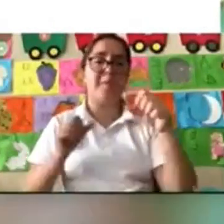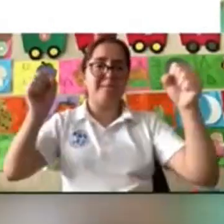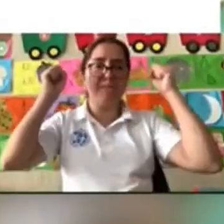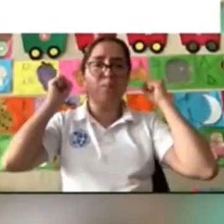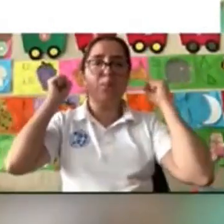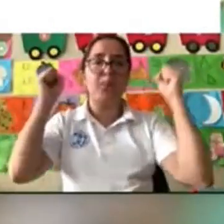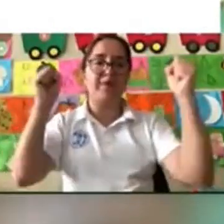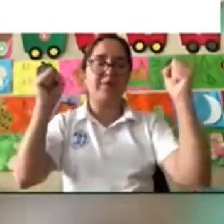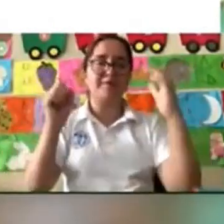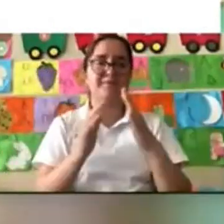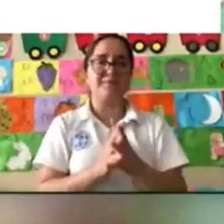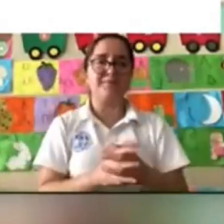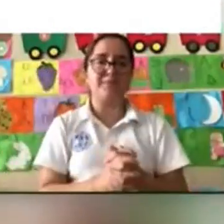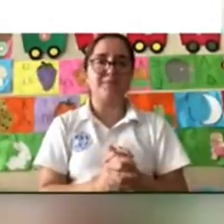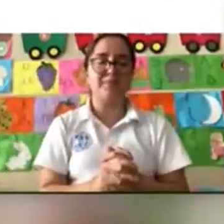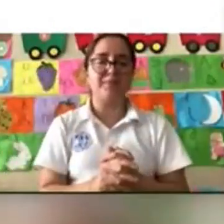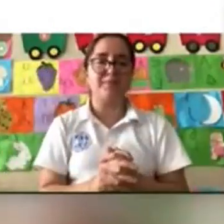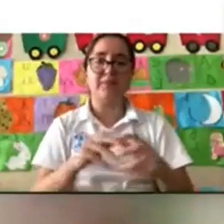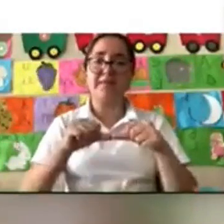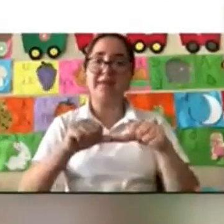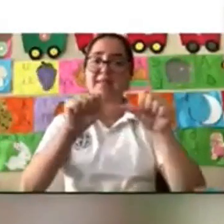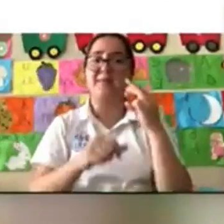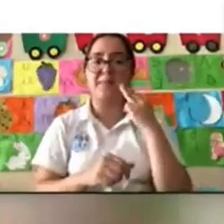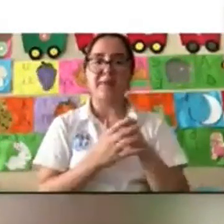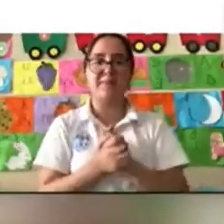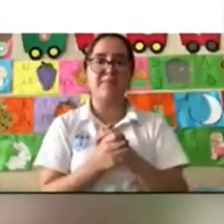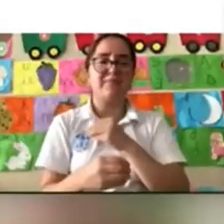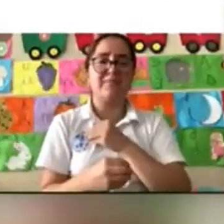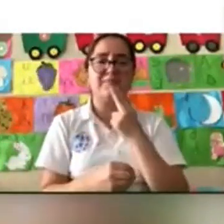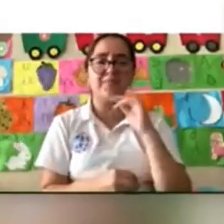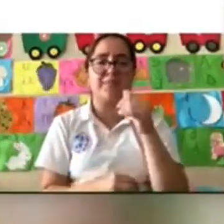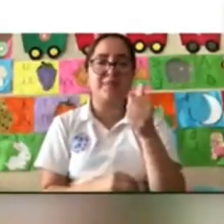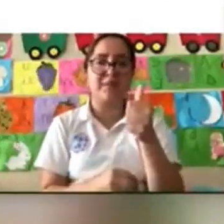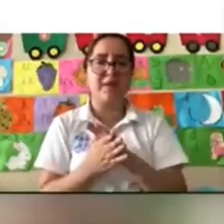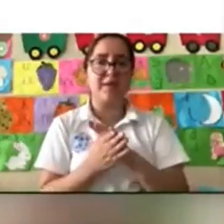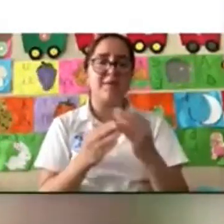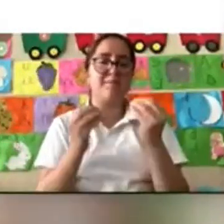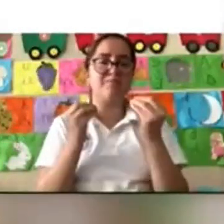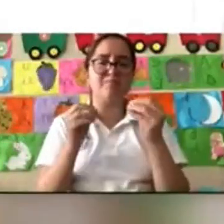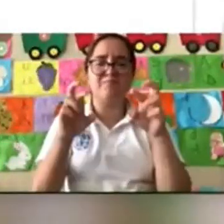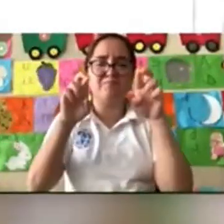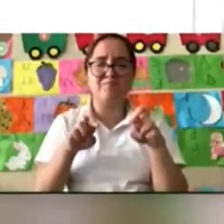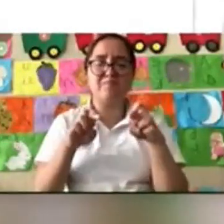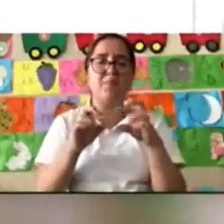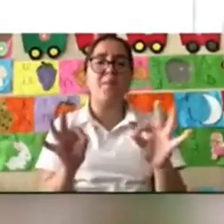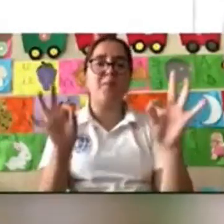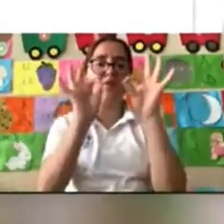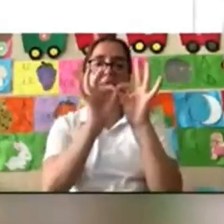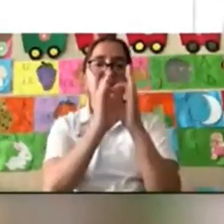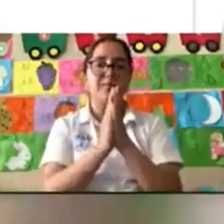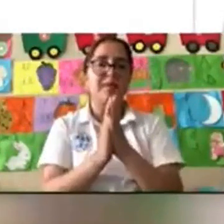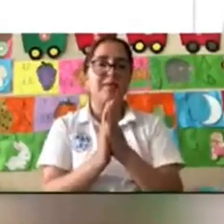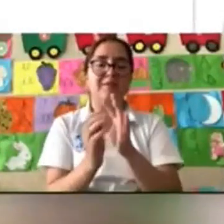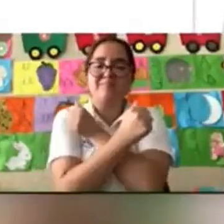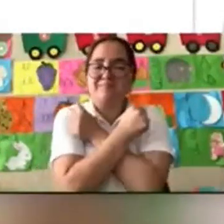mundo para hacerte brillar, para bendecirte. Te amo, Gaby. La tercera madre de familia tiene un poema en sus manos y dice: qué alegría que